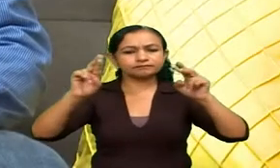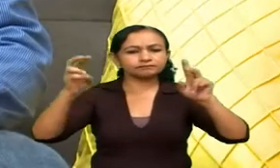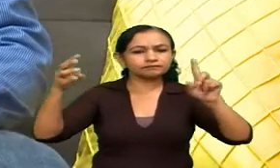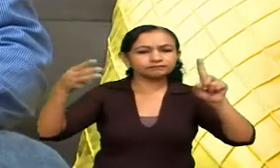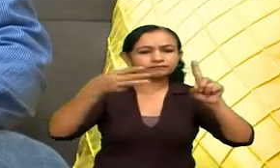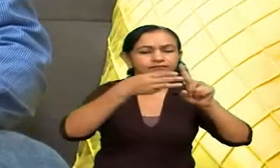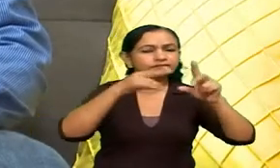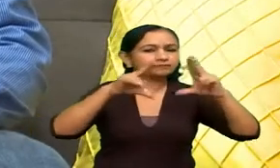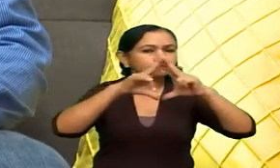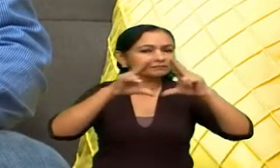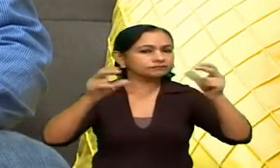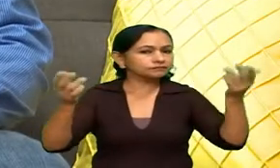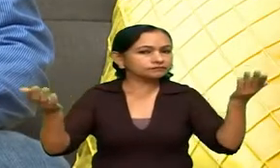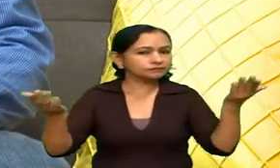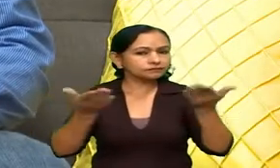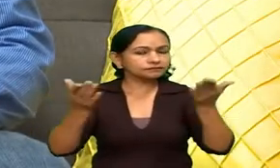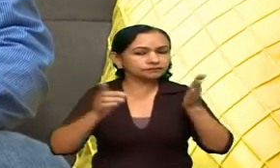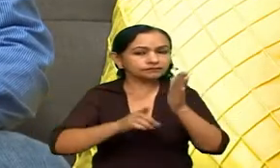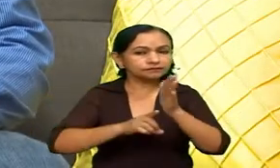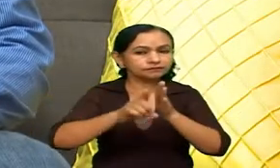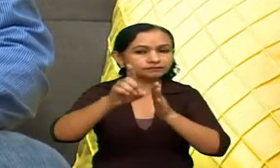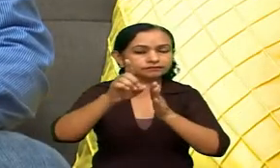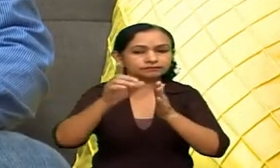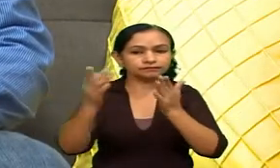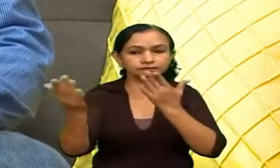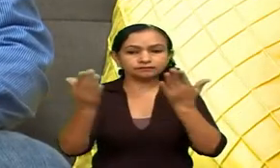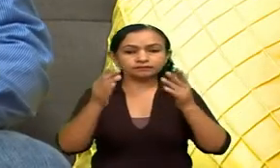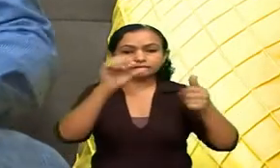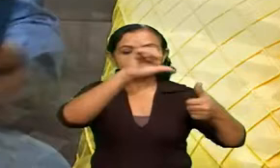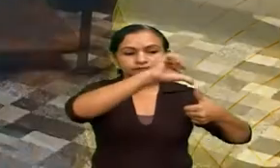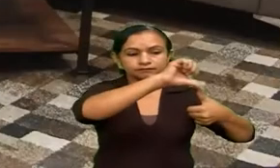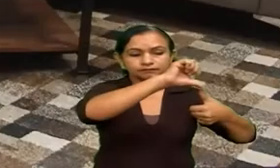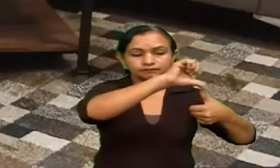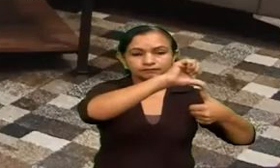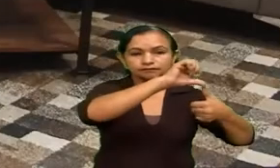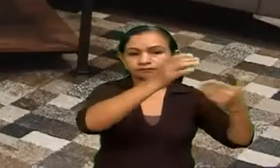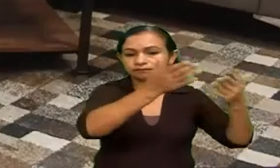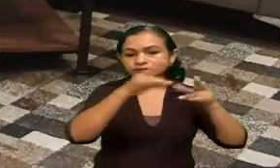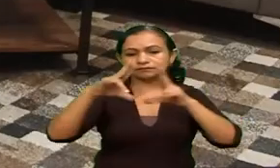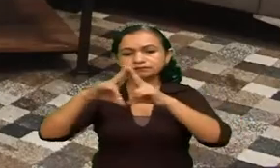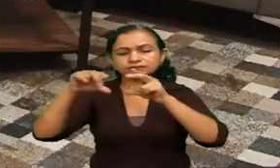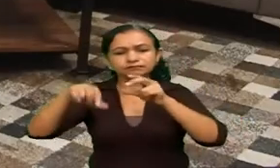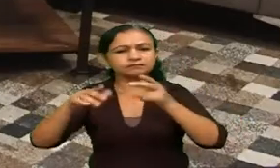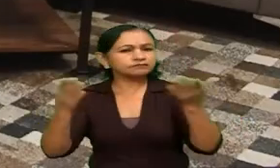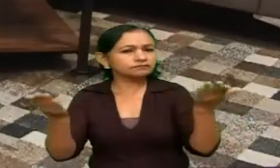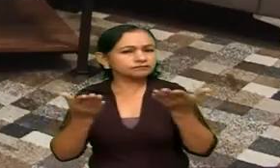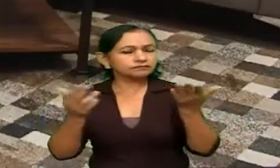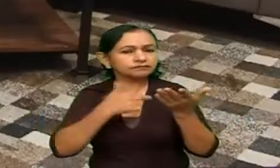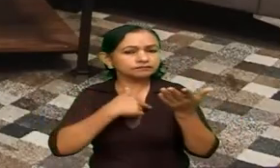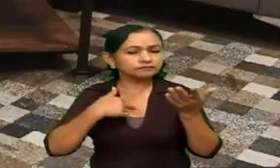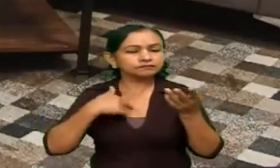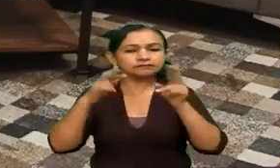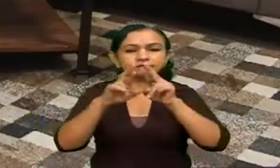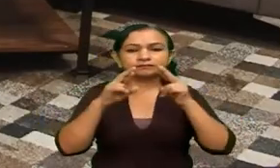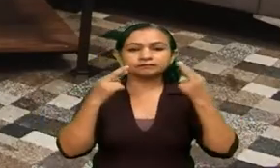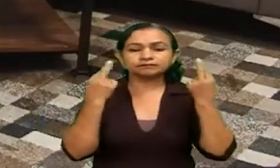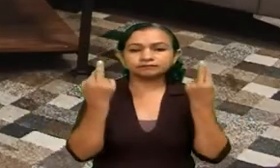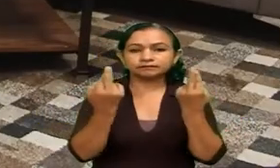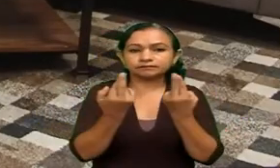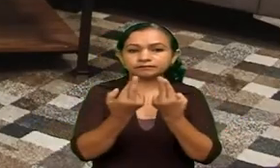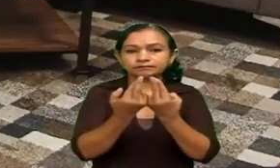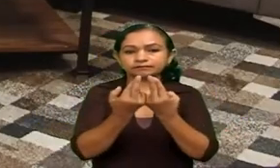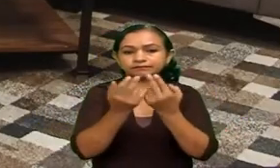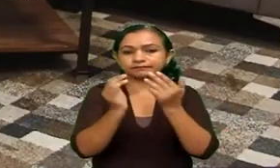avanza Nicaragua en perspectiva en paralelo a la región centroamericana, cómo nos encontramos y si se dan encuentros de